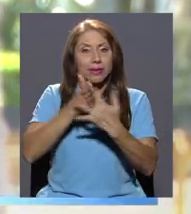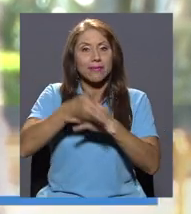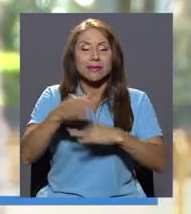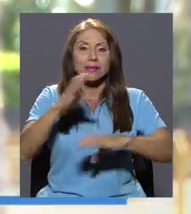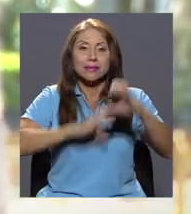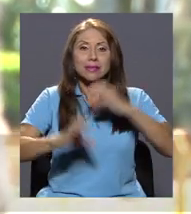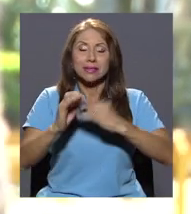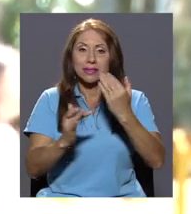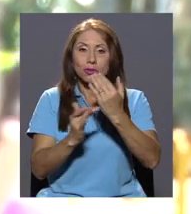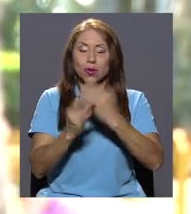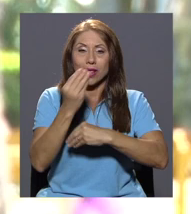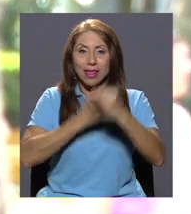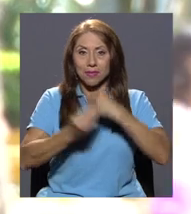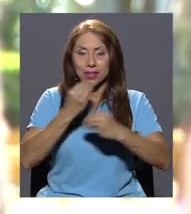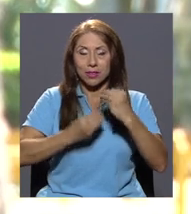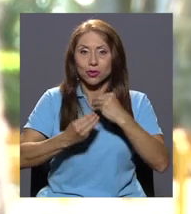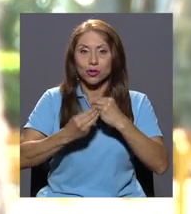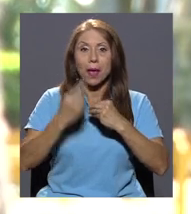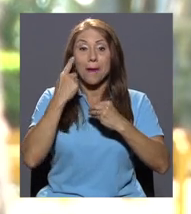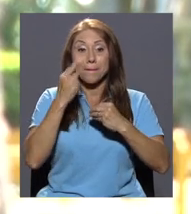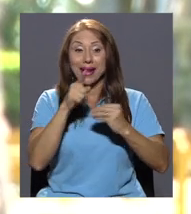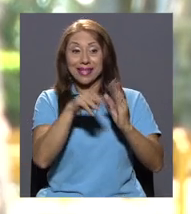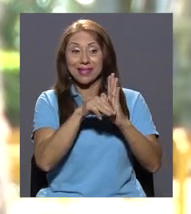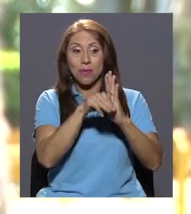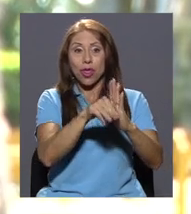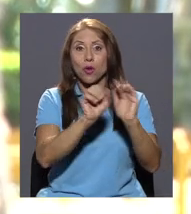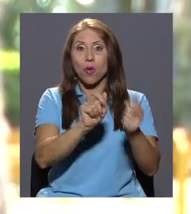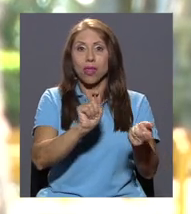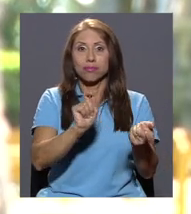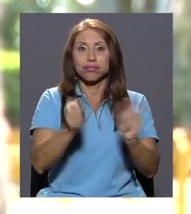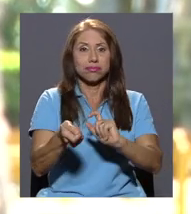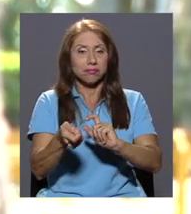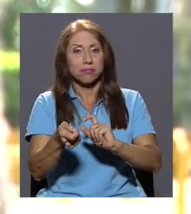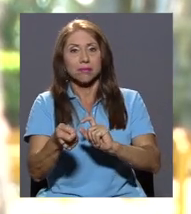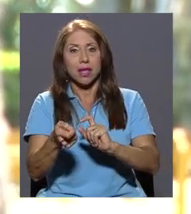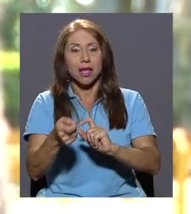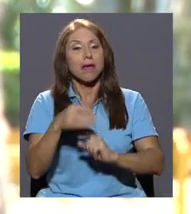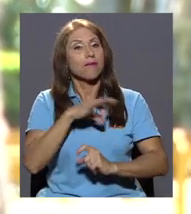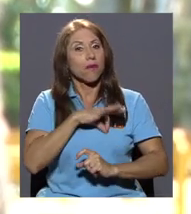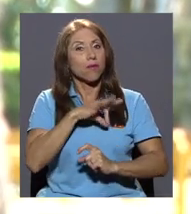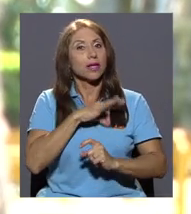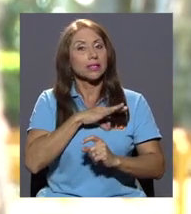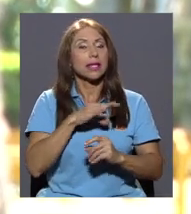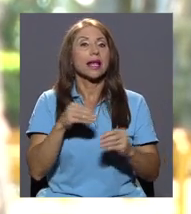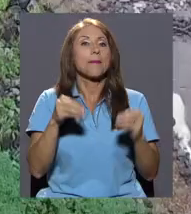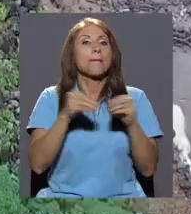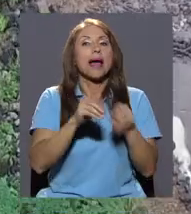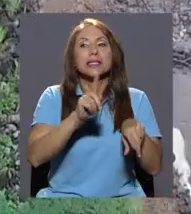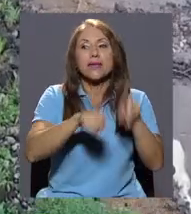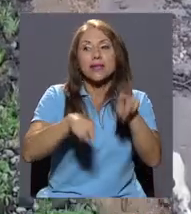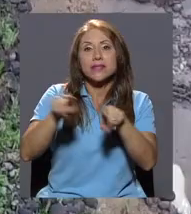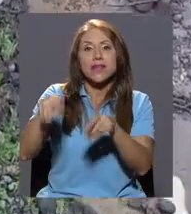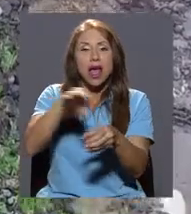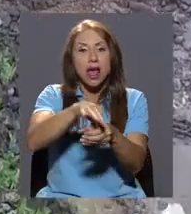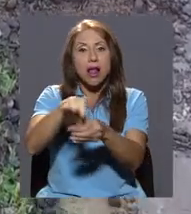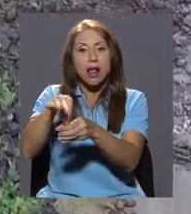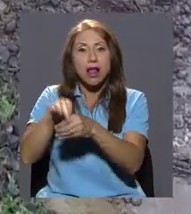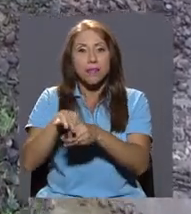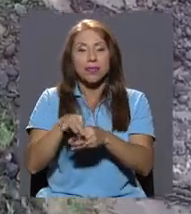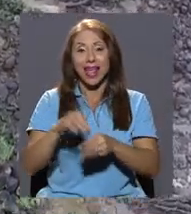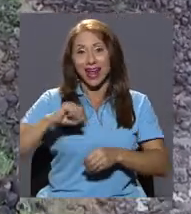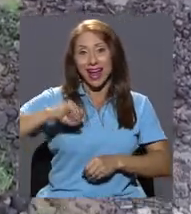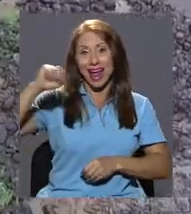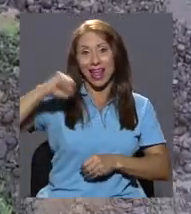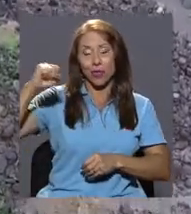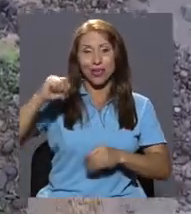alimentos, pues para darle un viraje un poco a este modelo y favorecer una producción más diversificada. Los ganadores